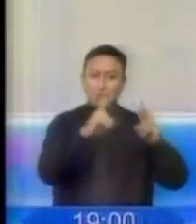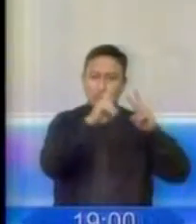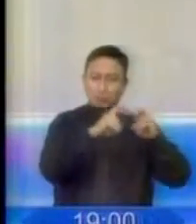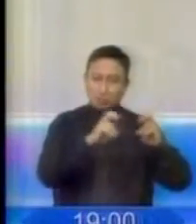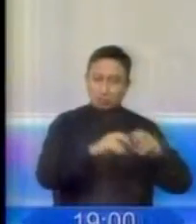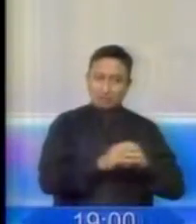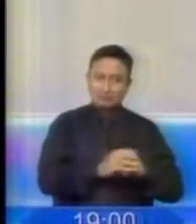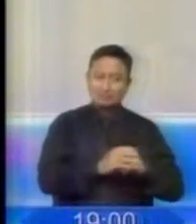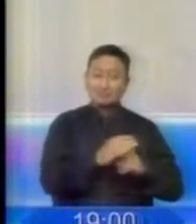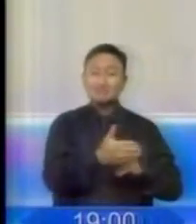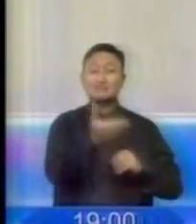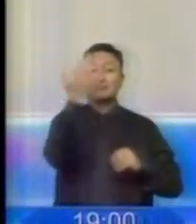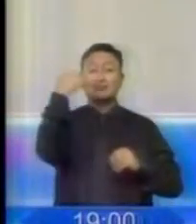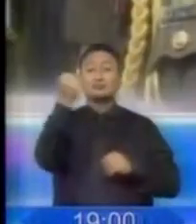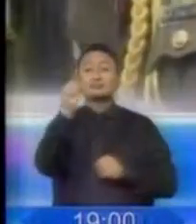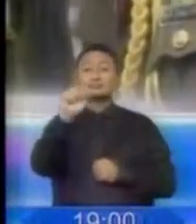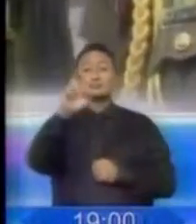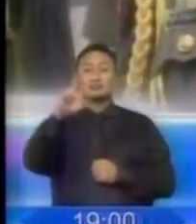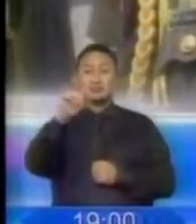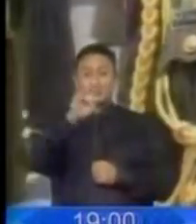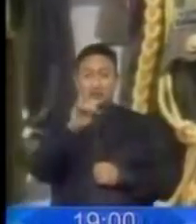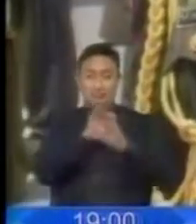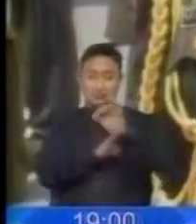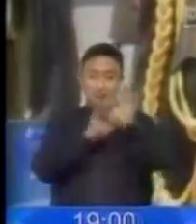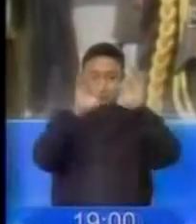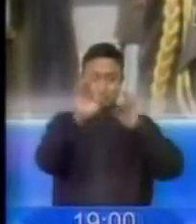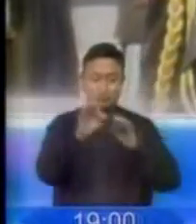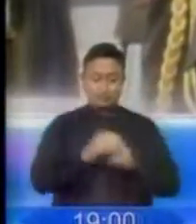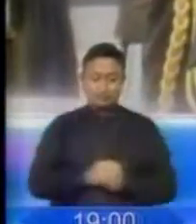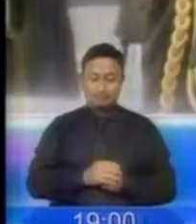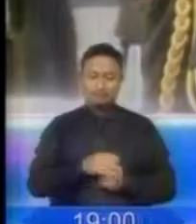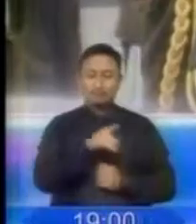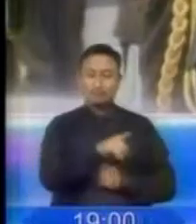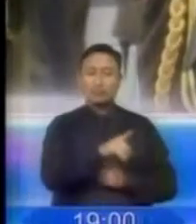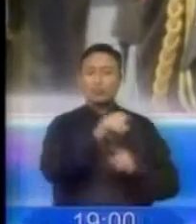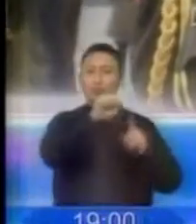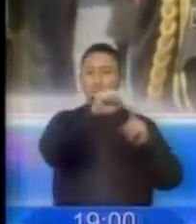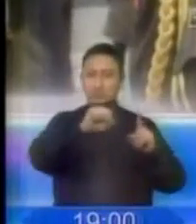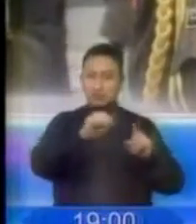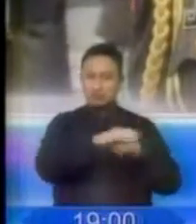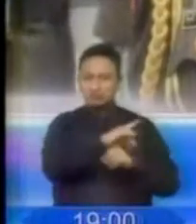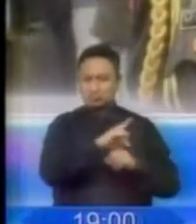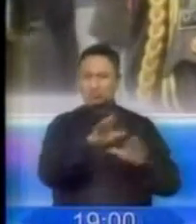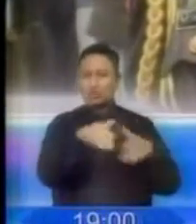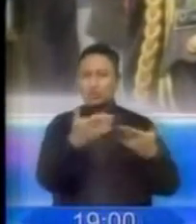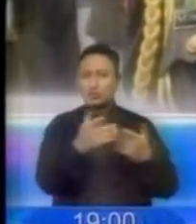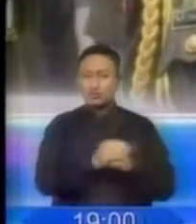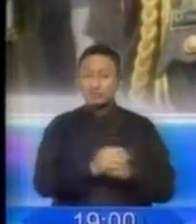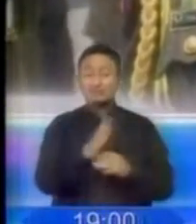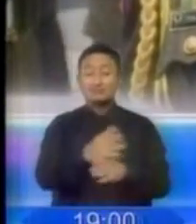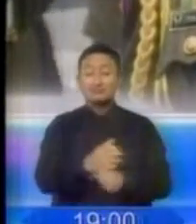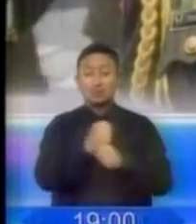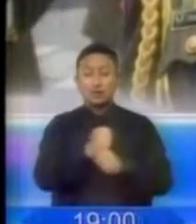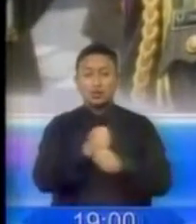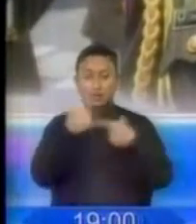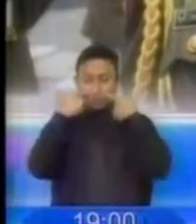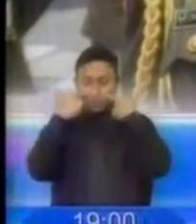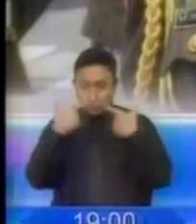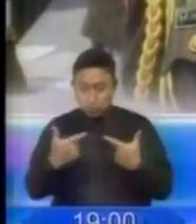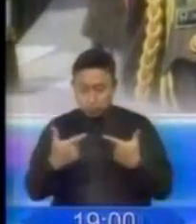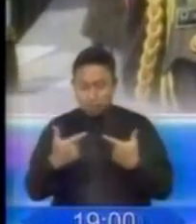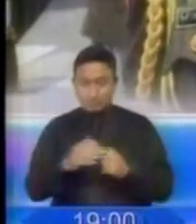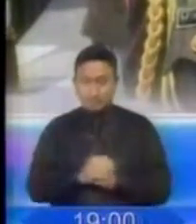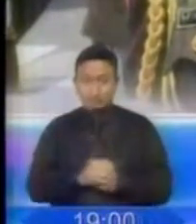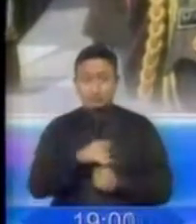que reemplace a la SENAIN. Es un sistema de inteligencia que sirva para el delito, para la seguridad y que